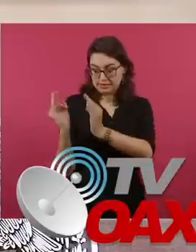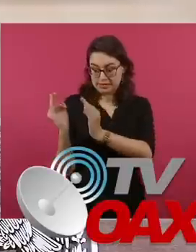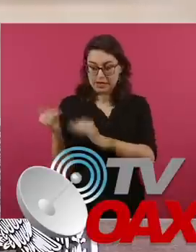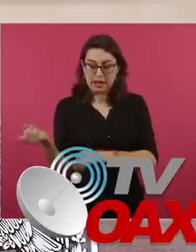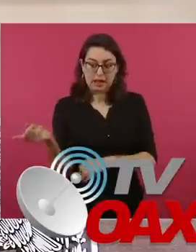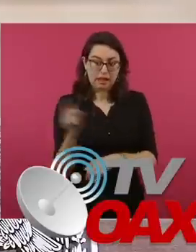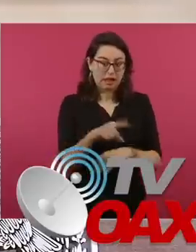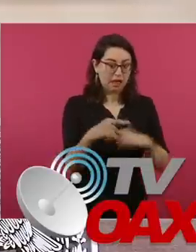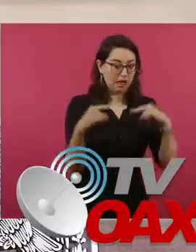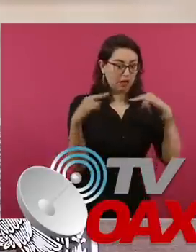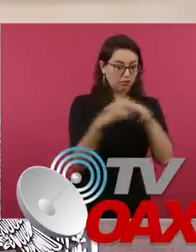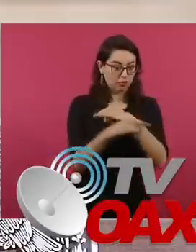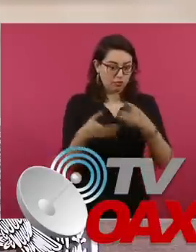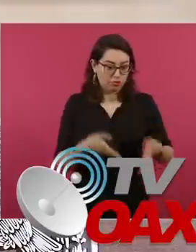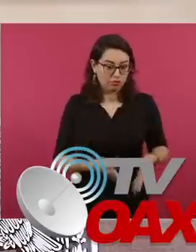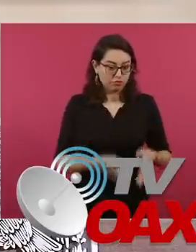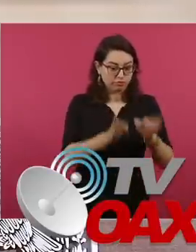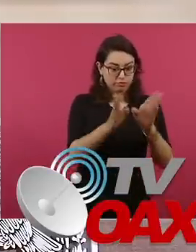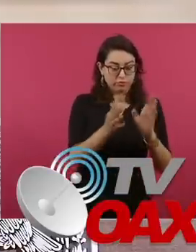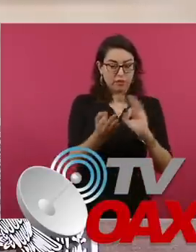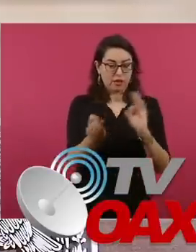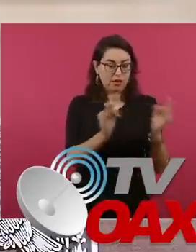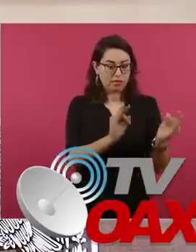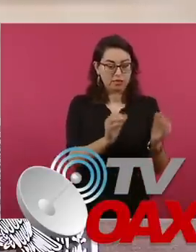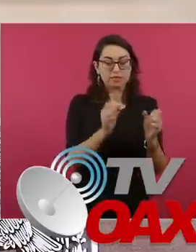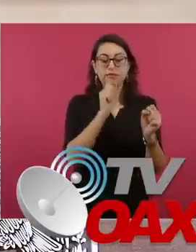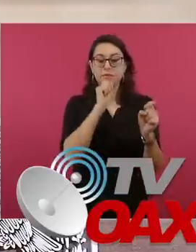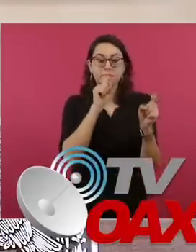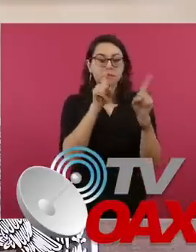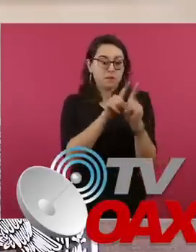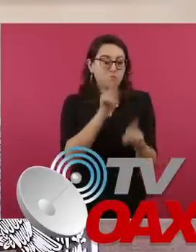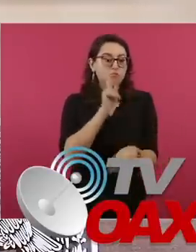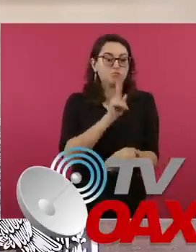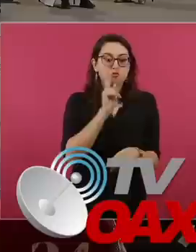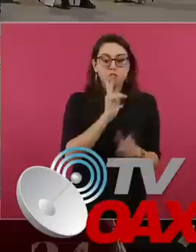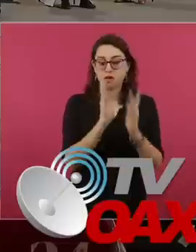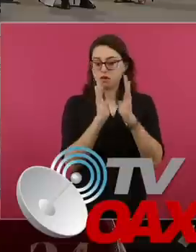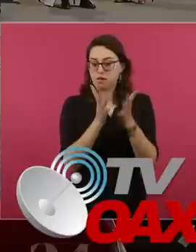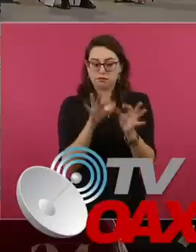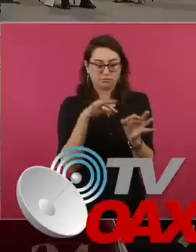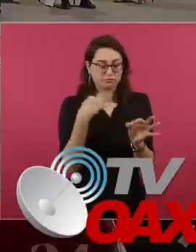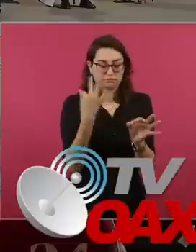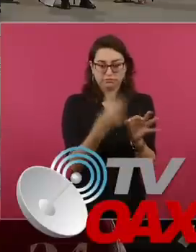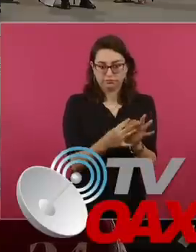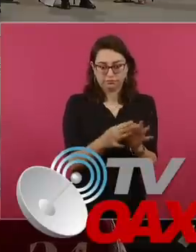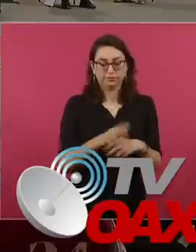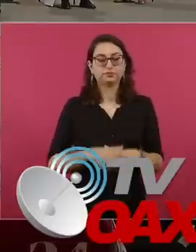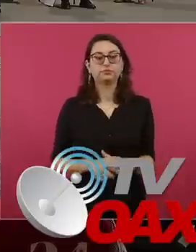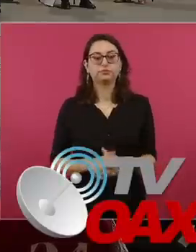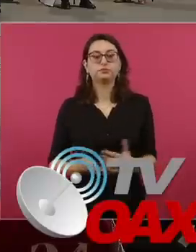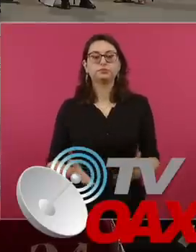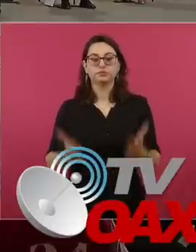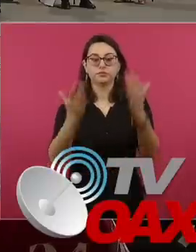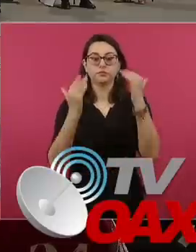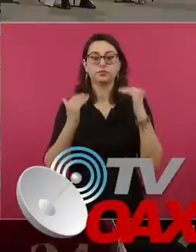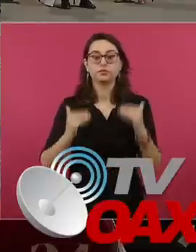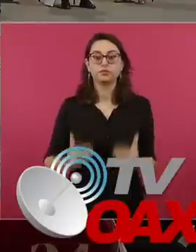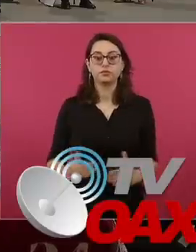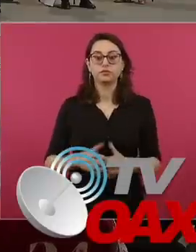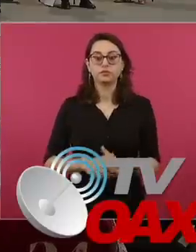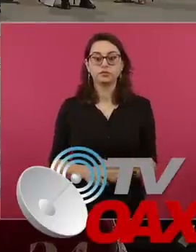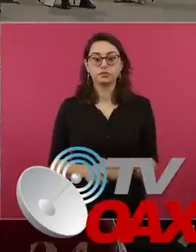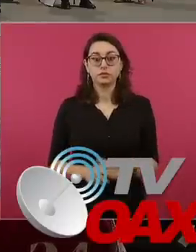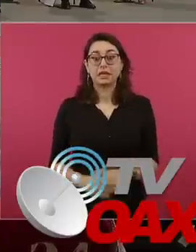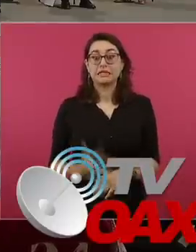Con eso se habrá concluido tanto la autopista como la vía férrea. La siguiente, por favor. Las